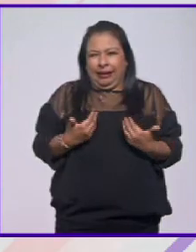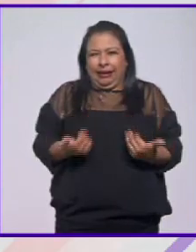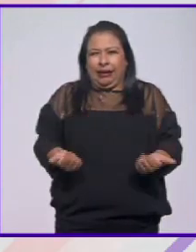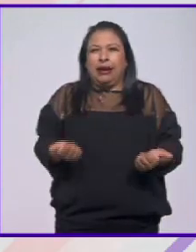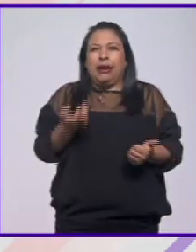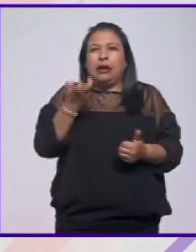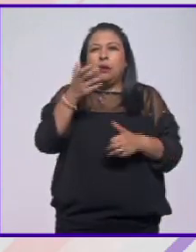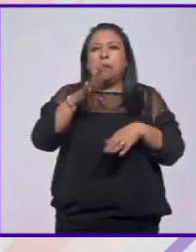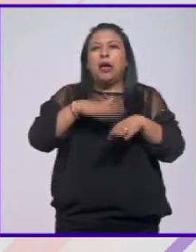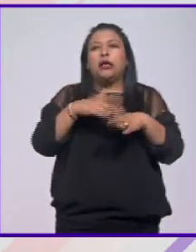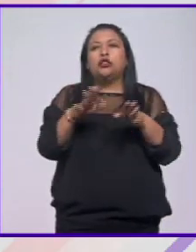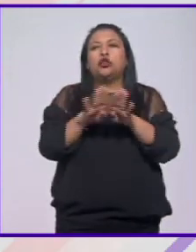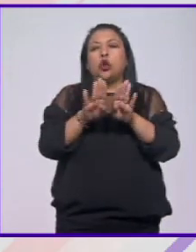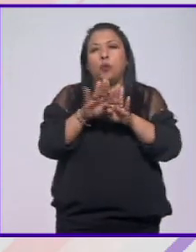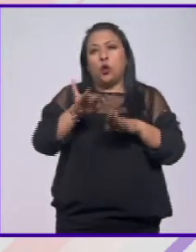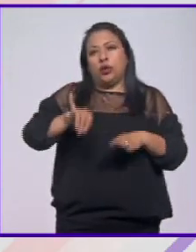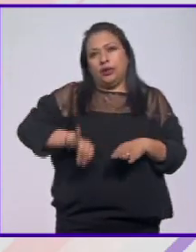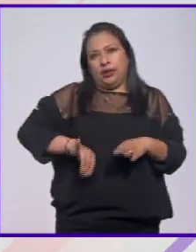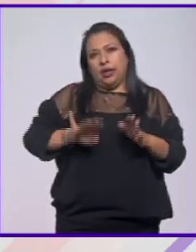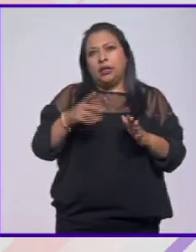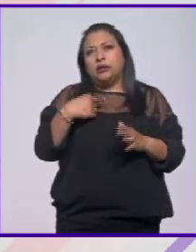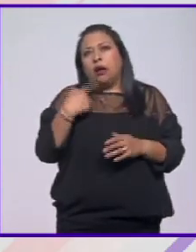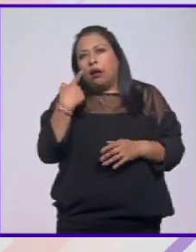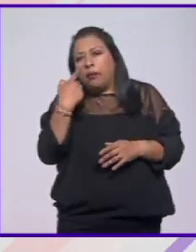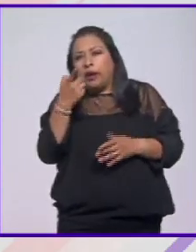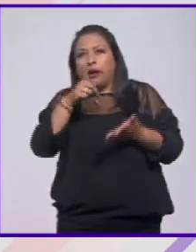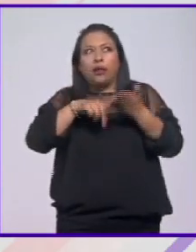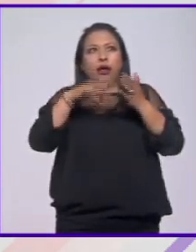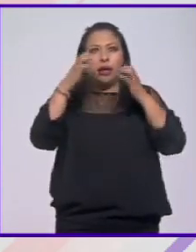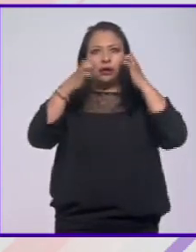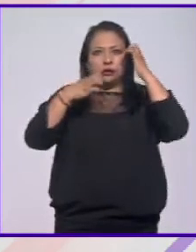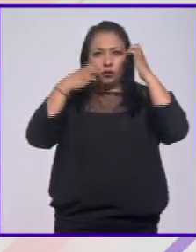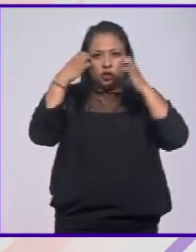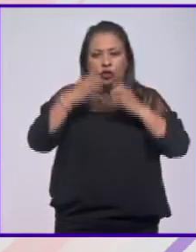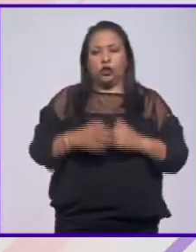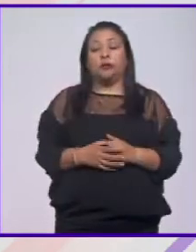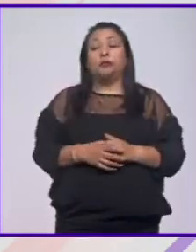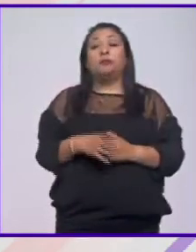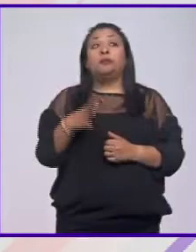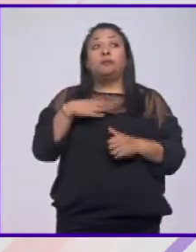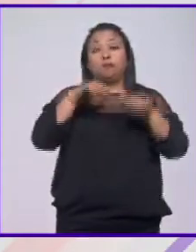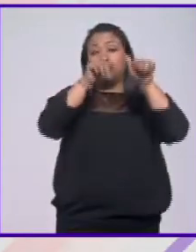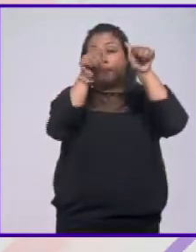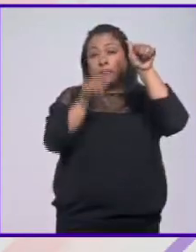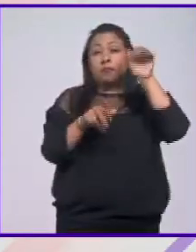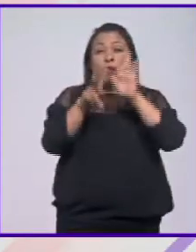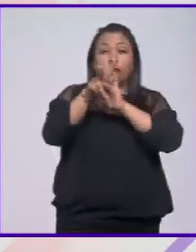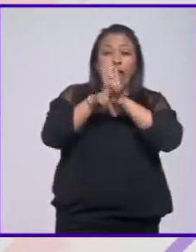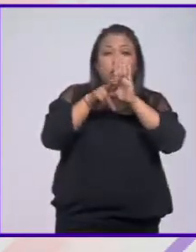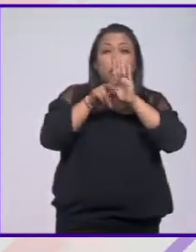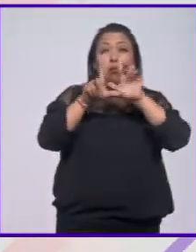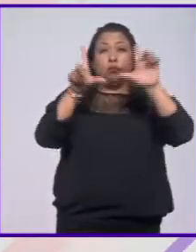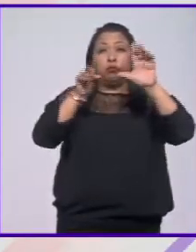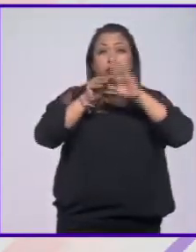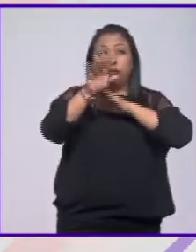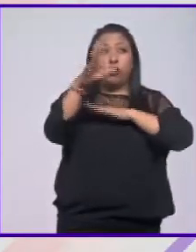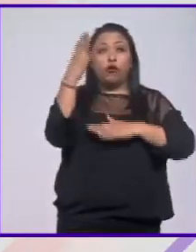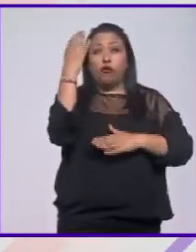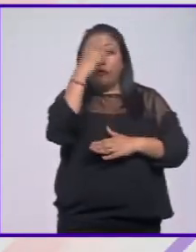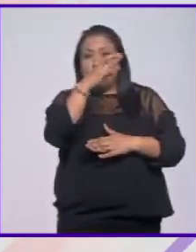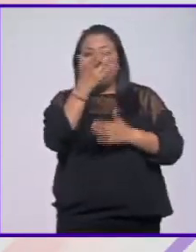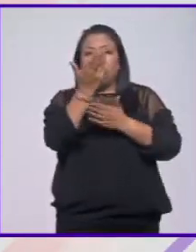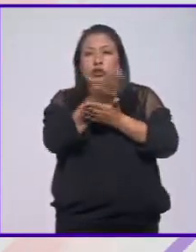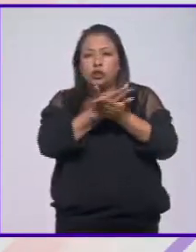estamos más interesados en observar en esta exposición. Con esculturas, videos, instalaciones, fotografías